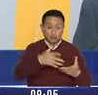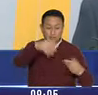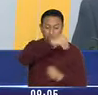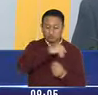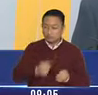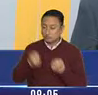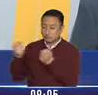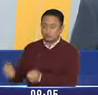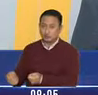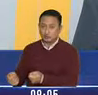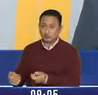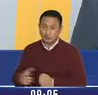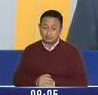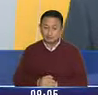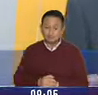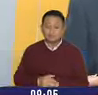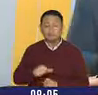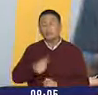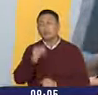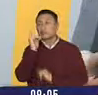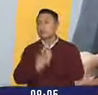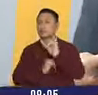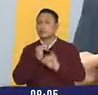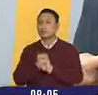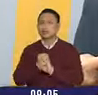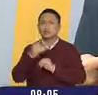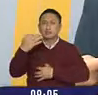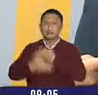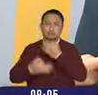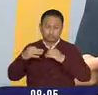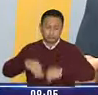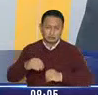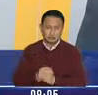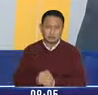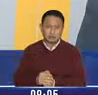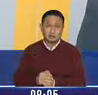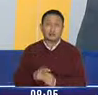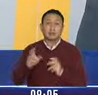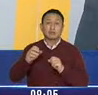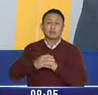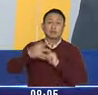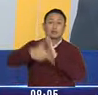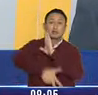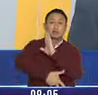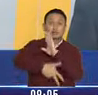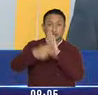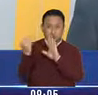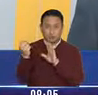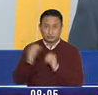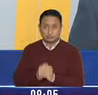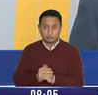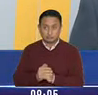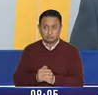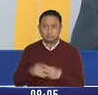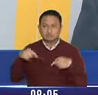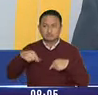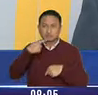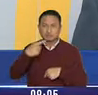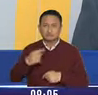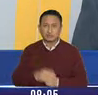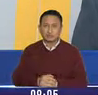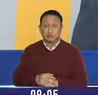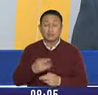de los bienes. De los arbitrajes internacionales salió el laudo del caso Chevron, un laudo que establecía